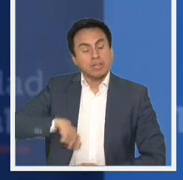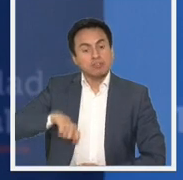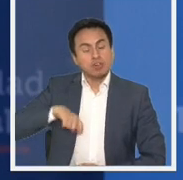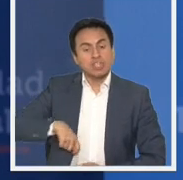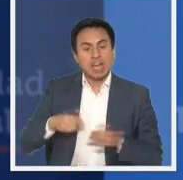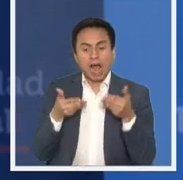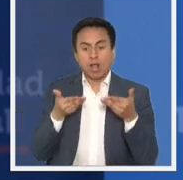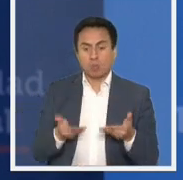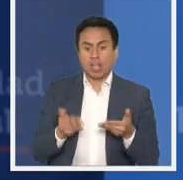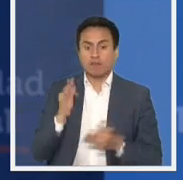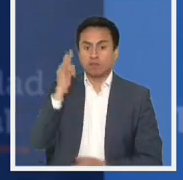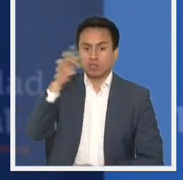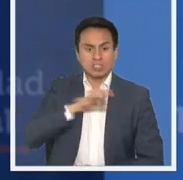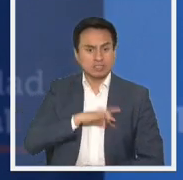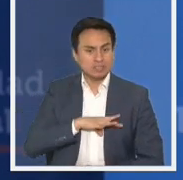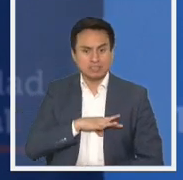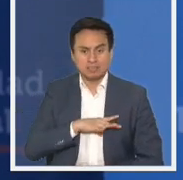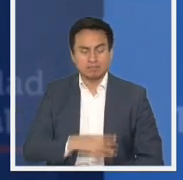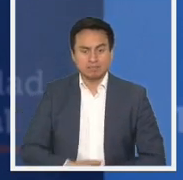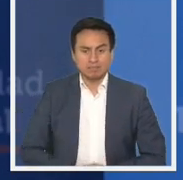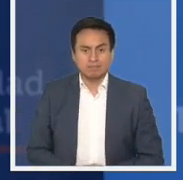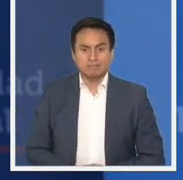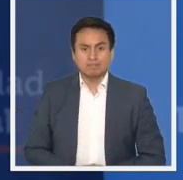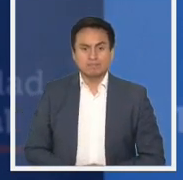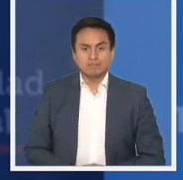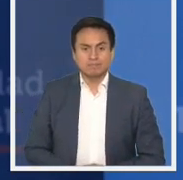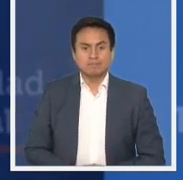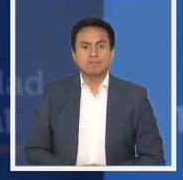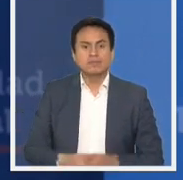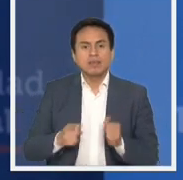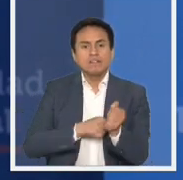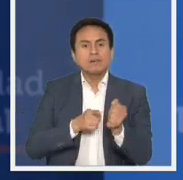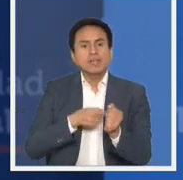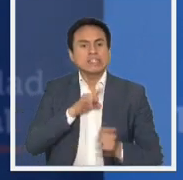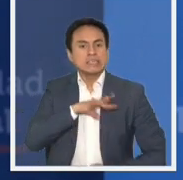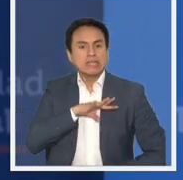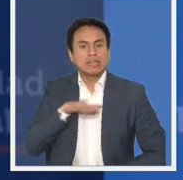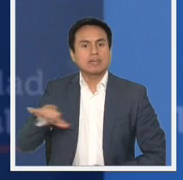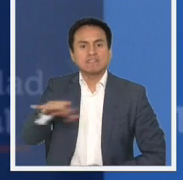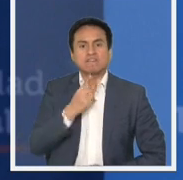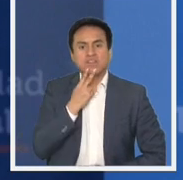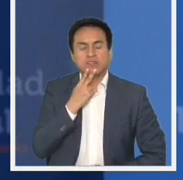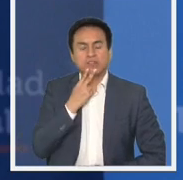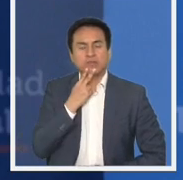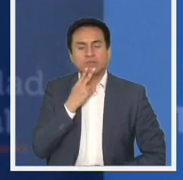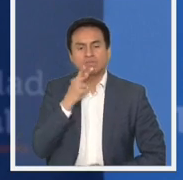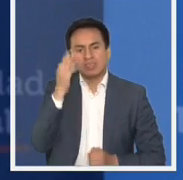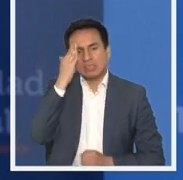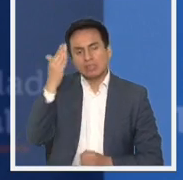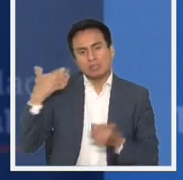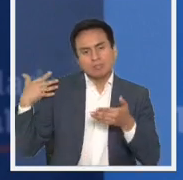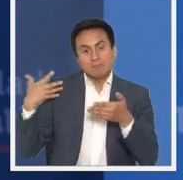actuales y futuras de Chile la familia chilenas han vivido días